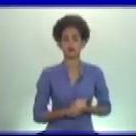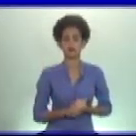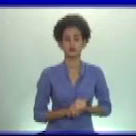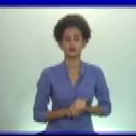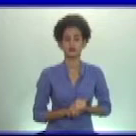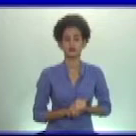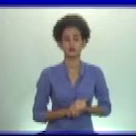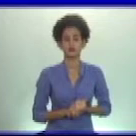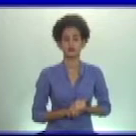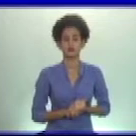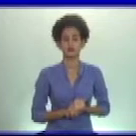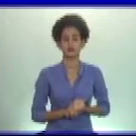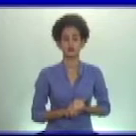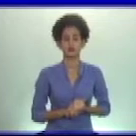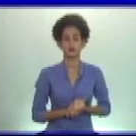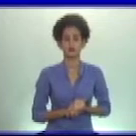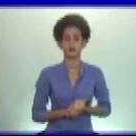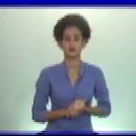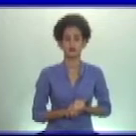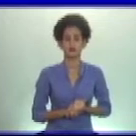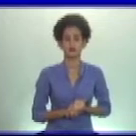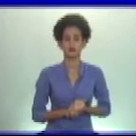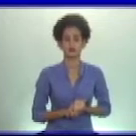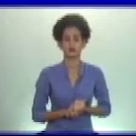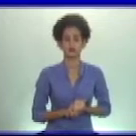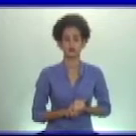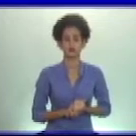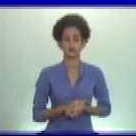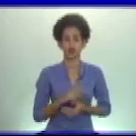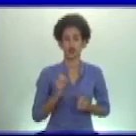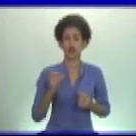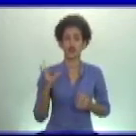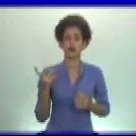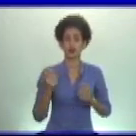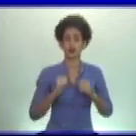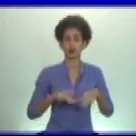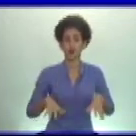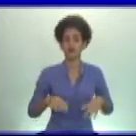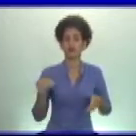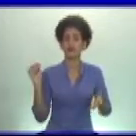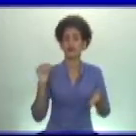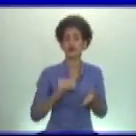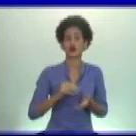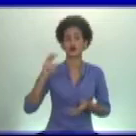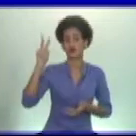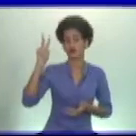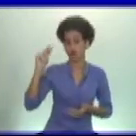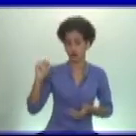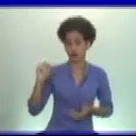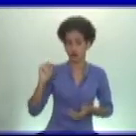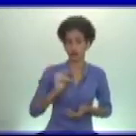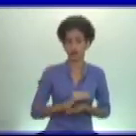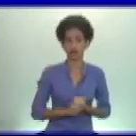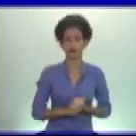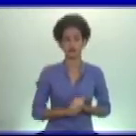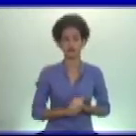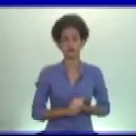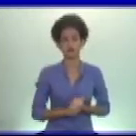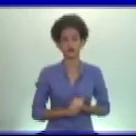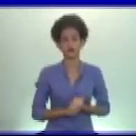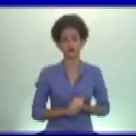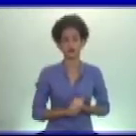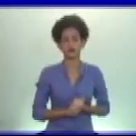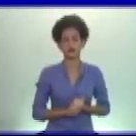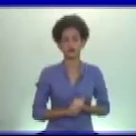de n en n, tal que a cada número natural x se le asocia x al cuadrado más 5, x al